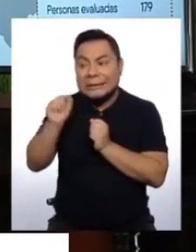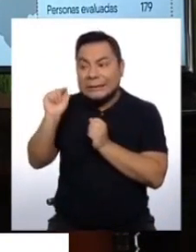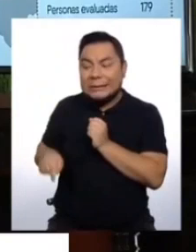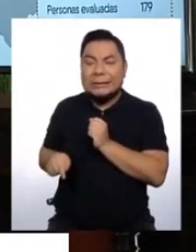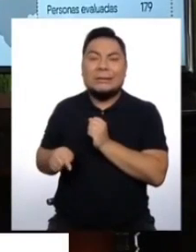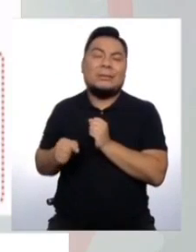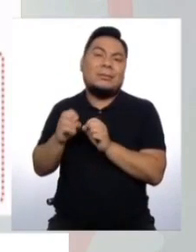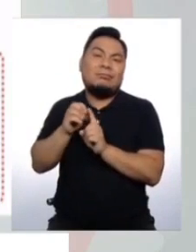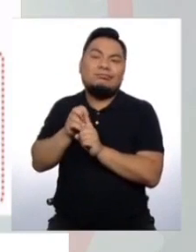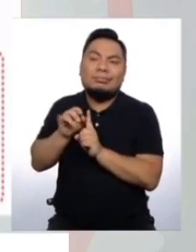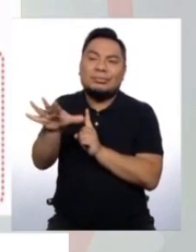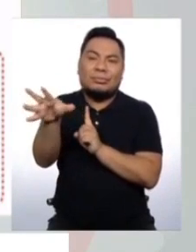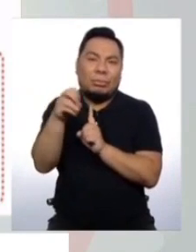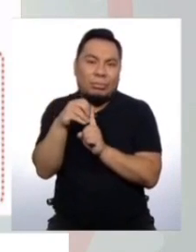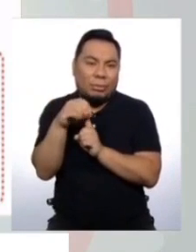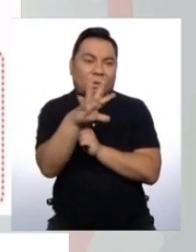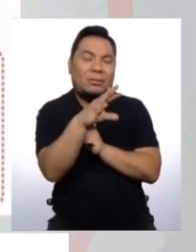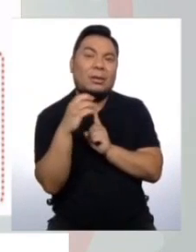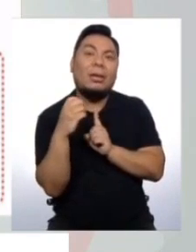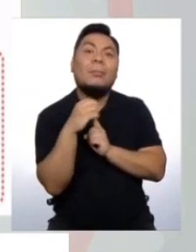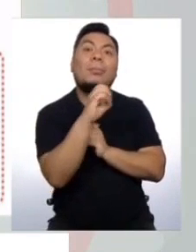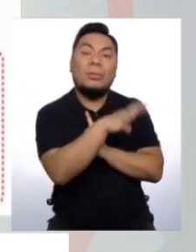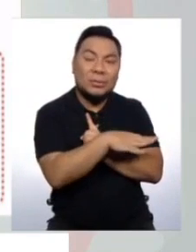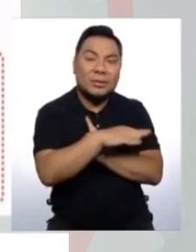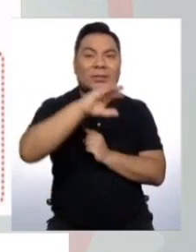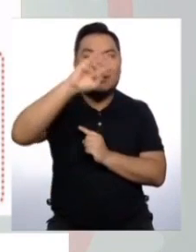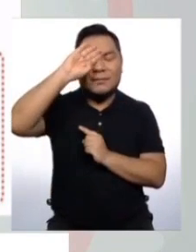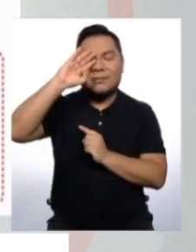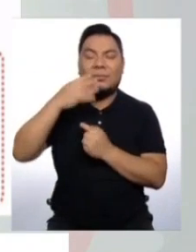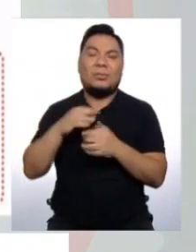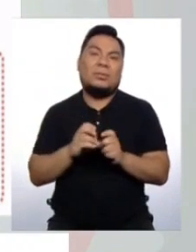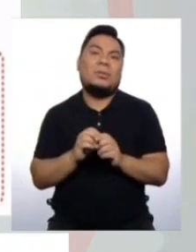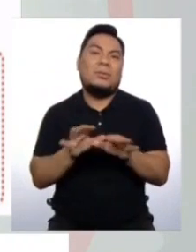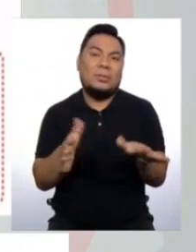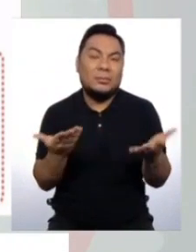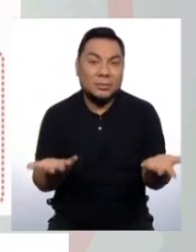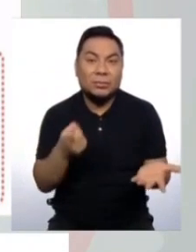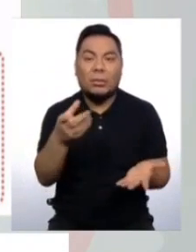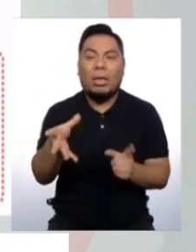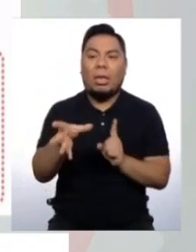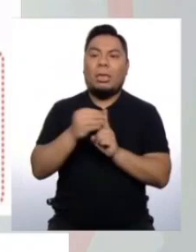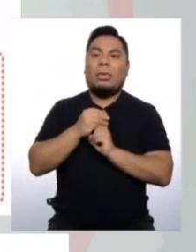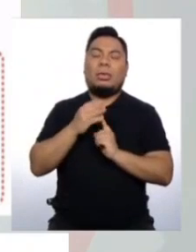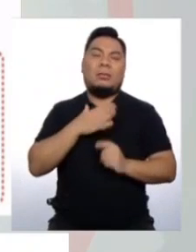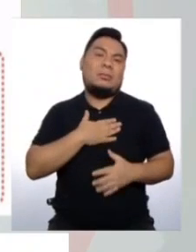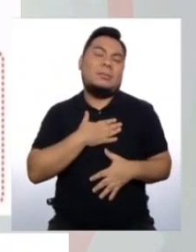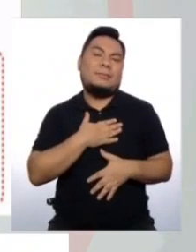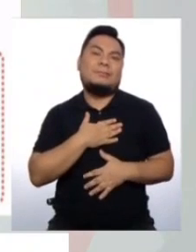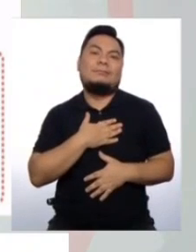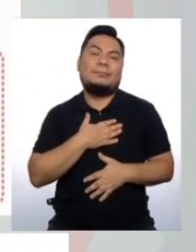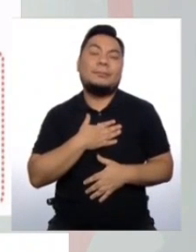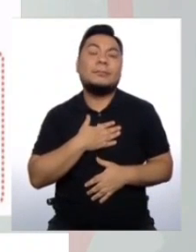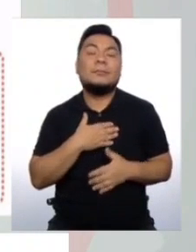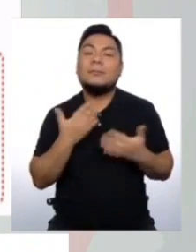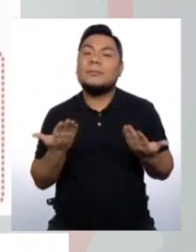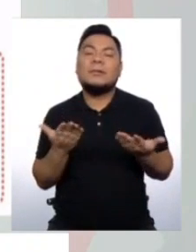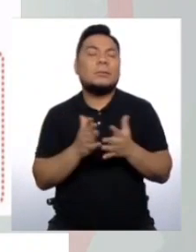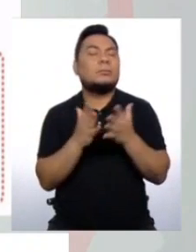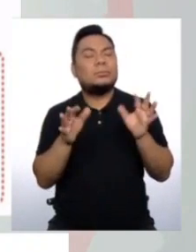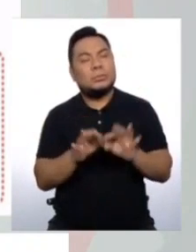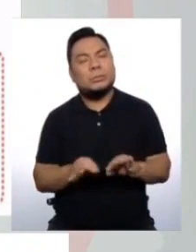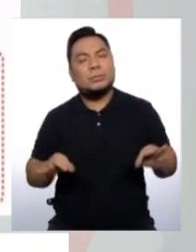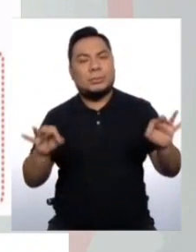buses, a la línea 1, pueden generar el contagio correspondiente. Es sumamente